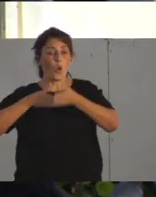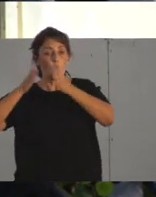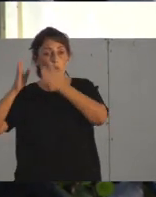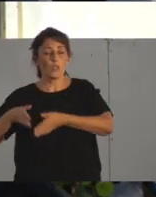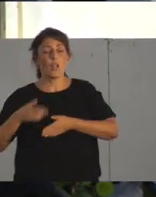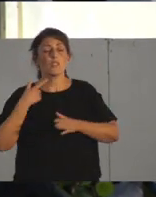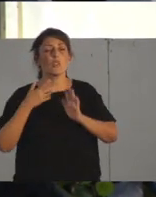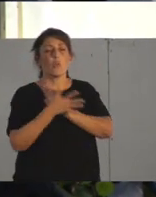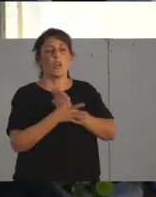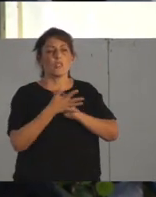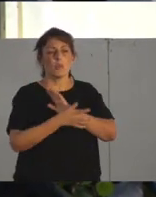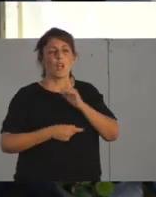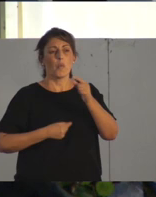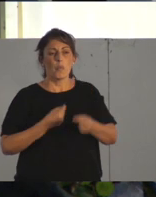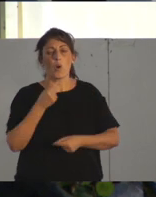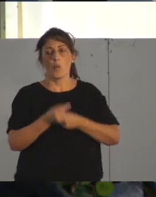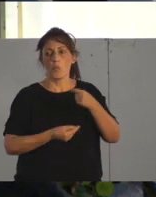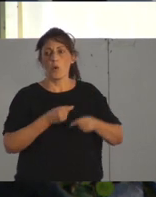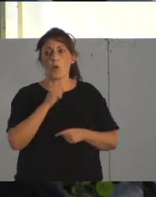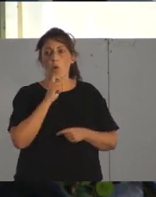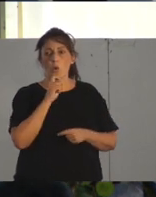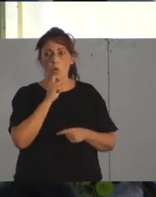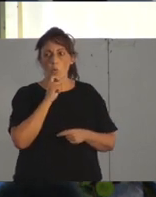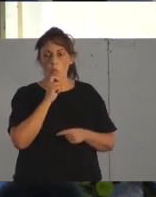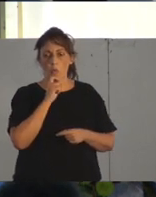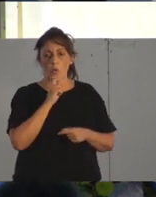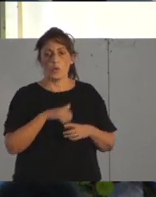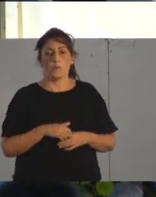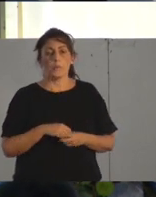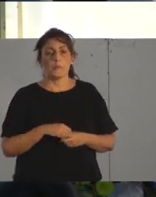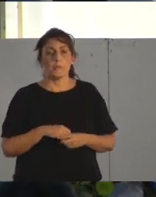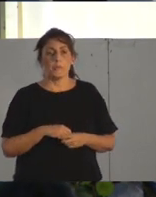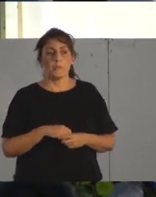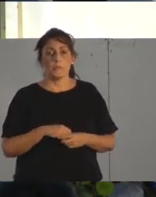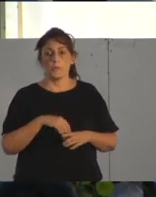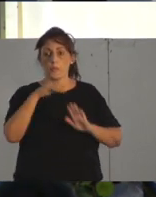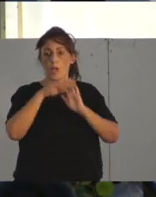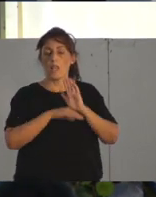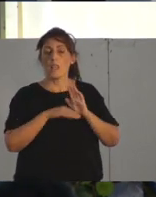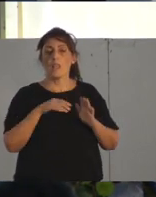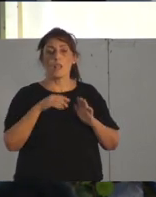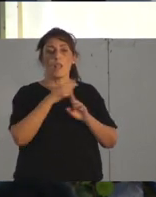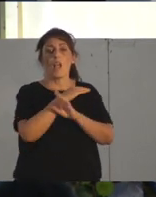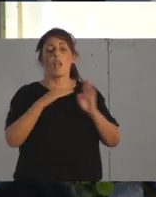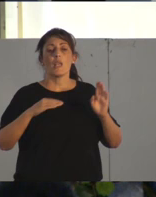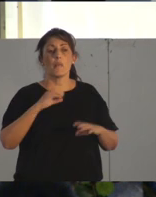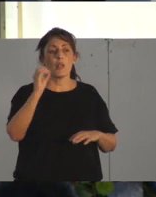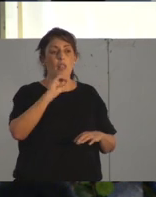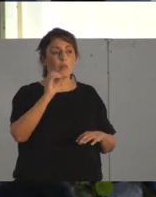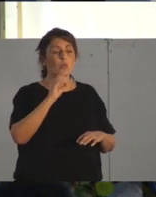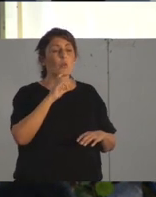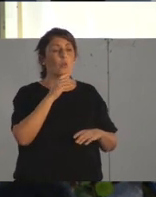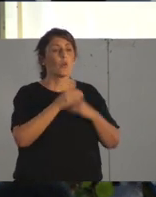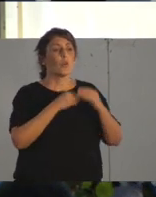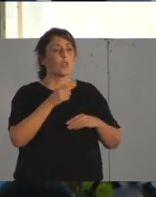voy a explicar poco a poco cómo se van diferenciando. En el nivel 0 únicamente texturizamos